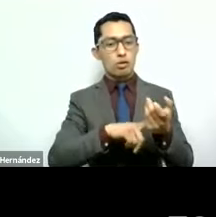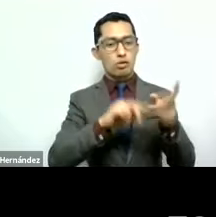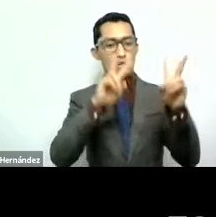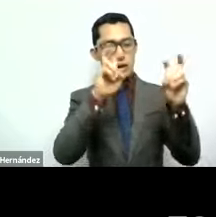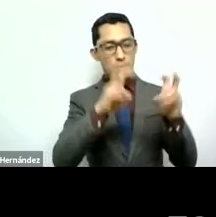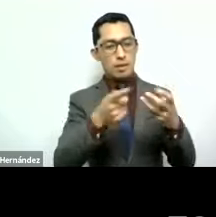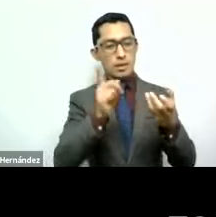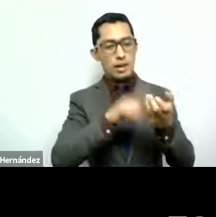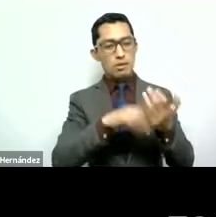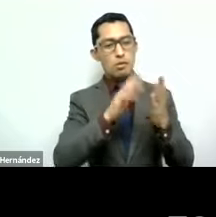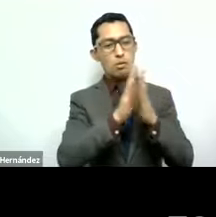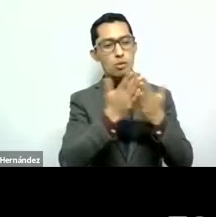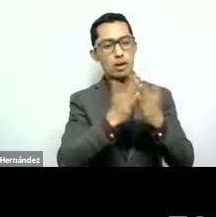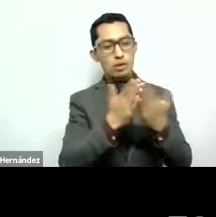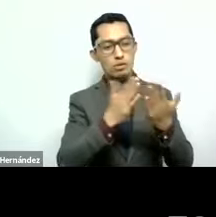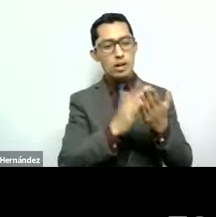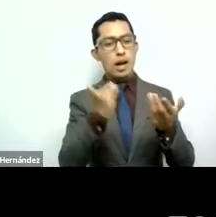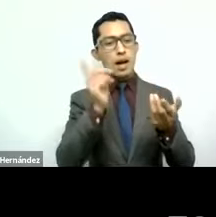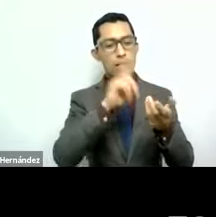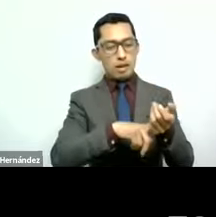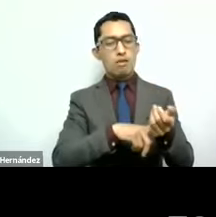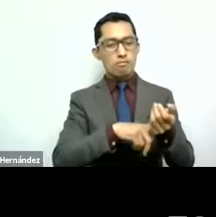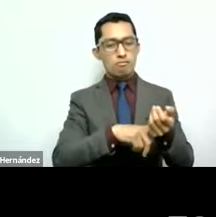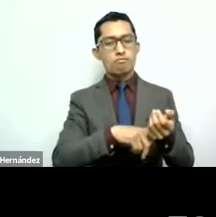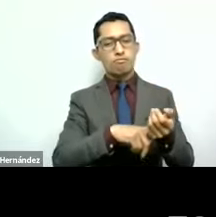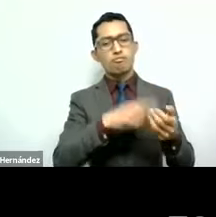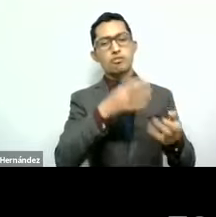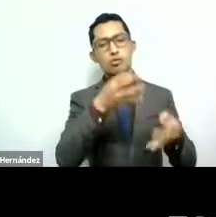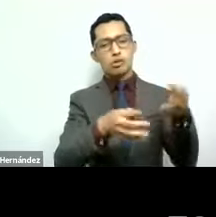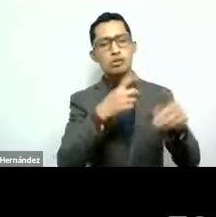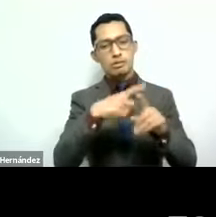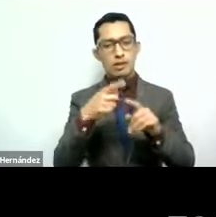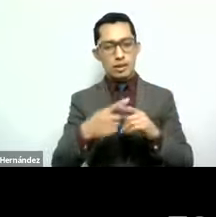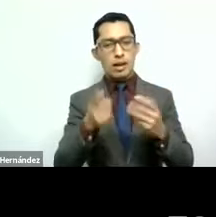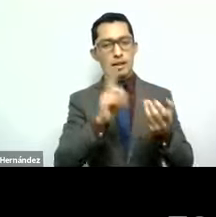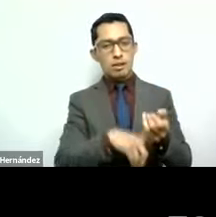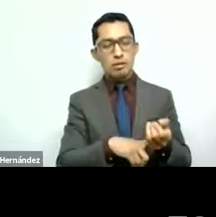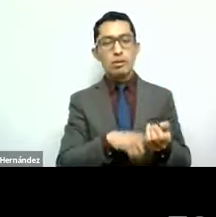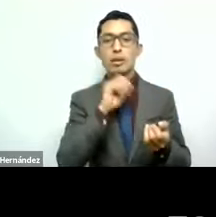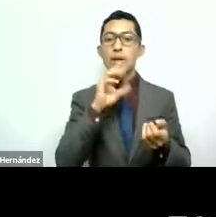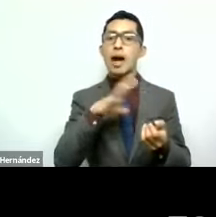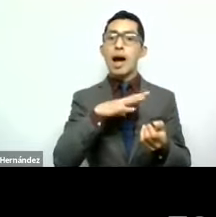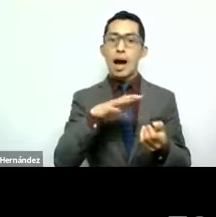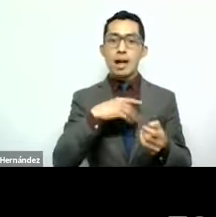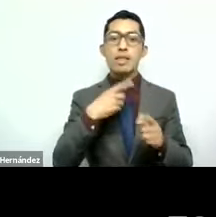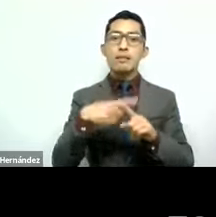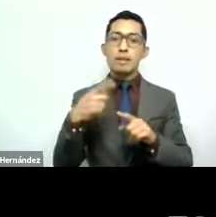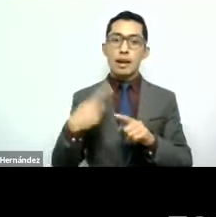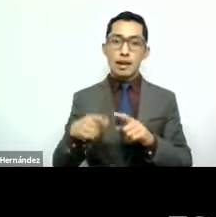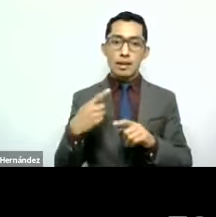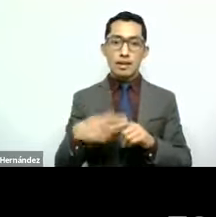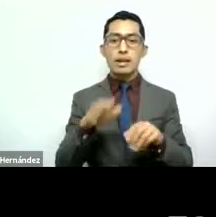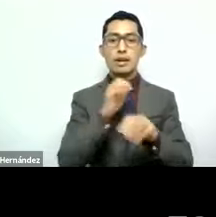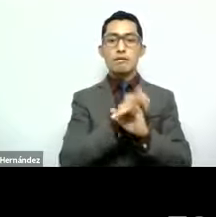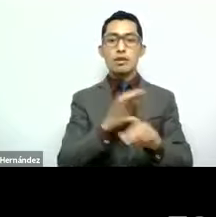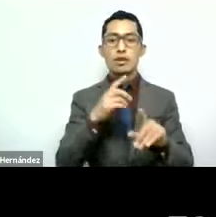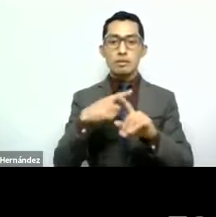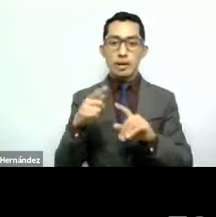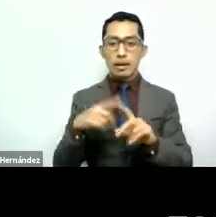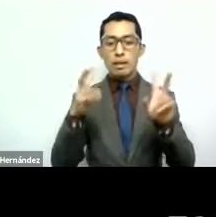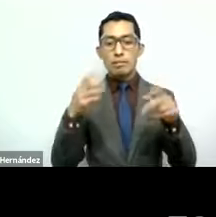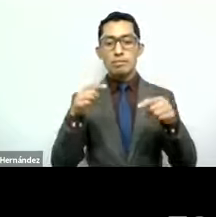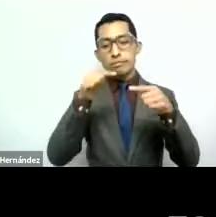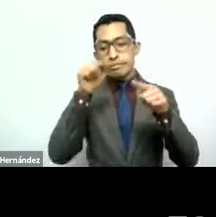de diálogos jurisprudenciales. Por un lado, hay múltiples jurisprudencias que se ocupan de temas familiares, por